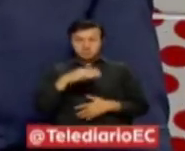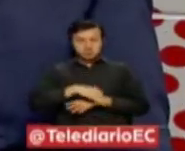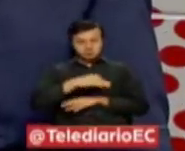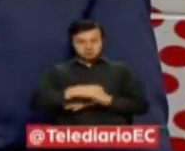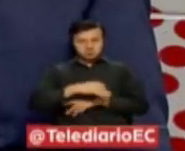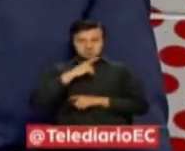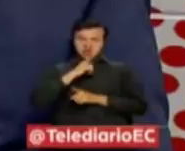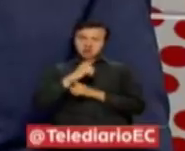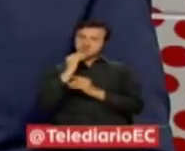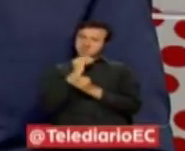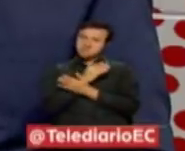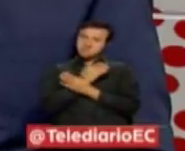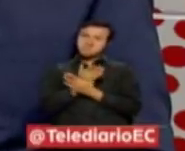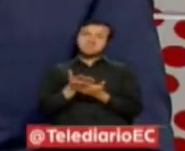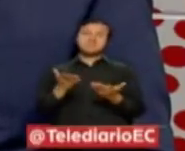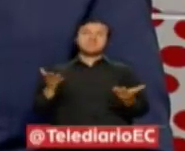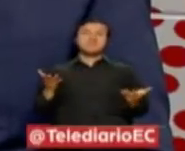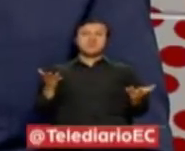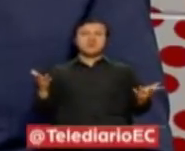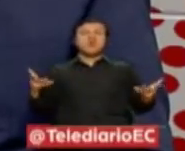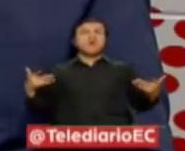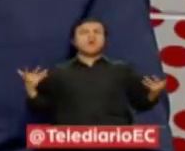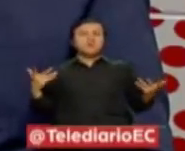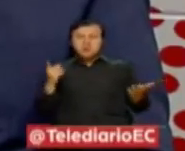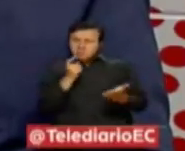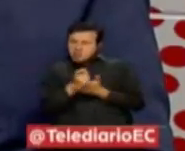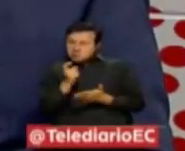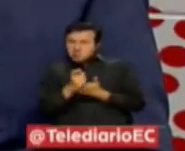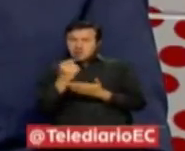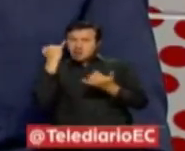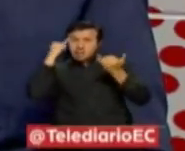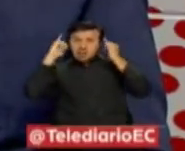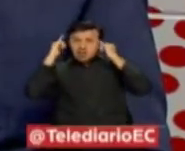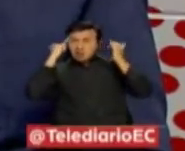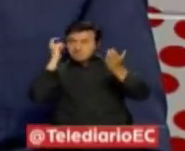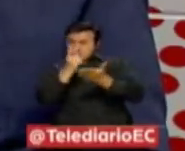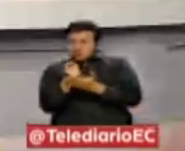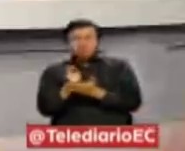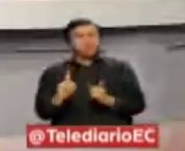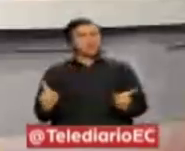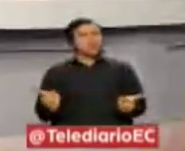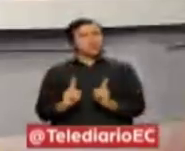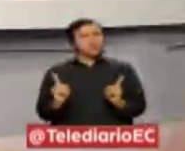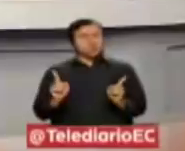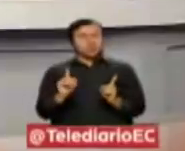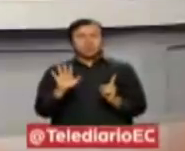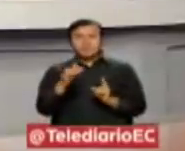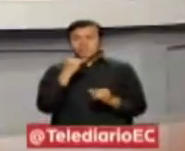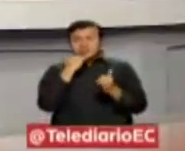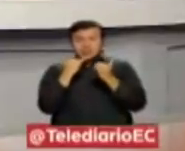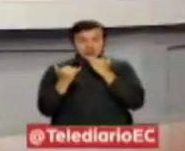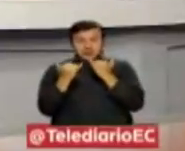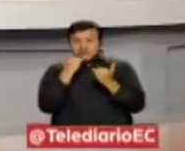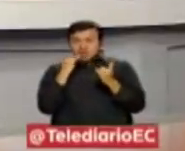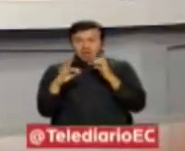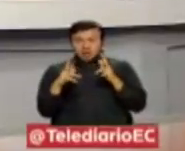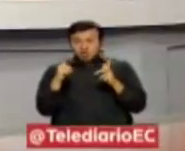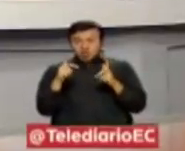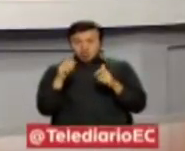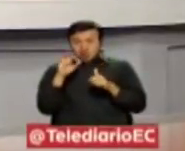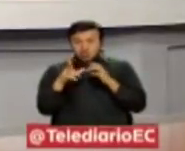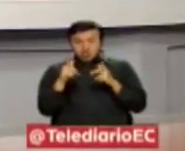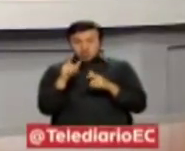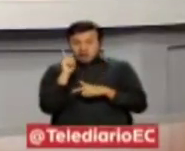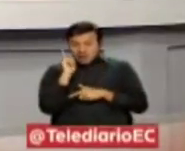oportuno en la aclaración de que no se trata de perseguir las ideas, se trata de perseguir las irregularidades cometidas